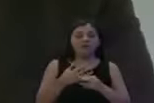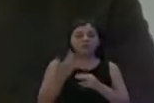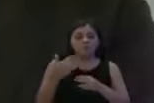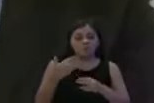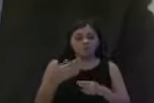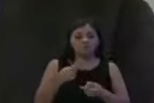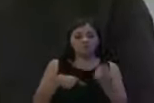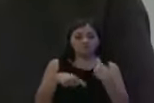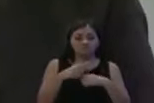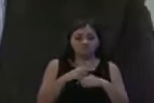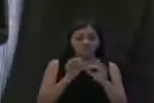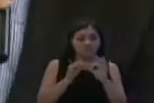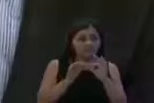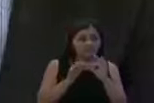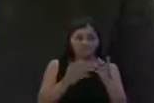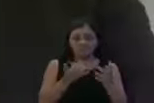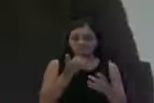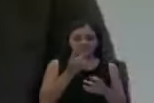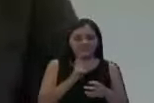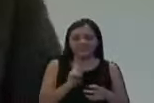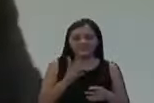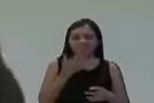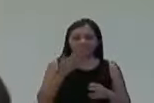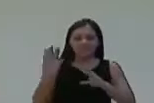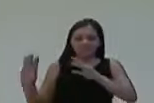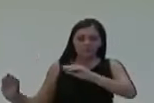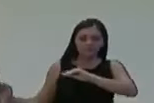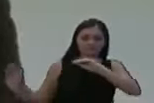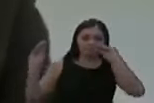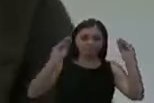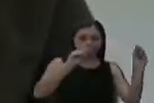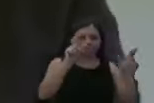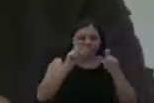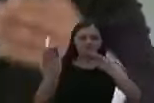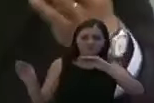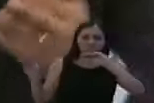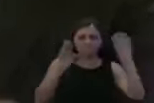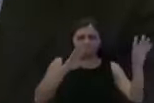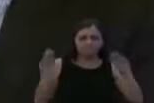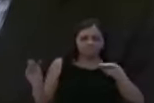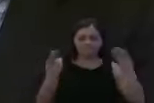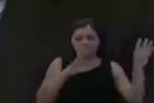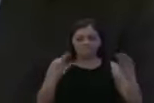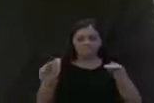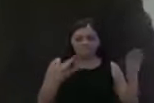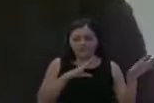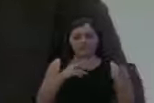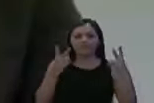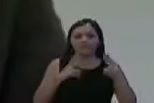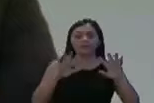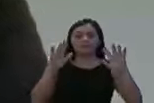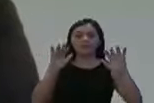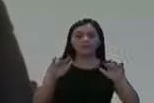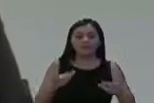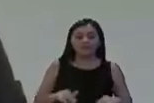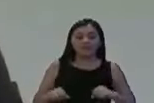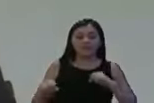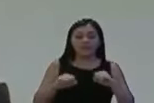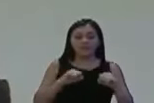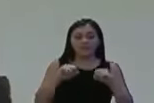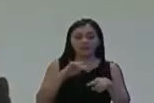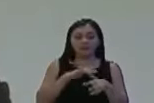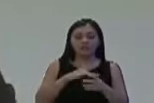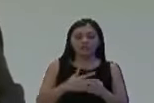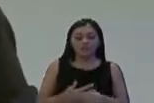las a la obra para rubicar a la gente para tener vías de evacuación creó la secretaría Nacional de gestión de riesgo Cómo